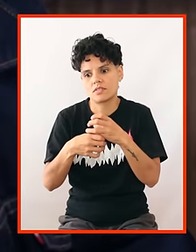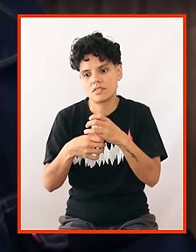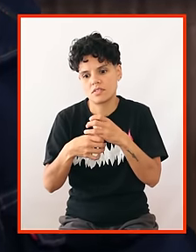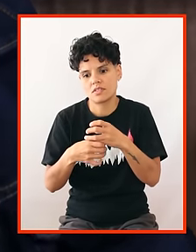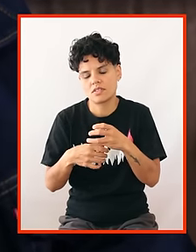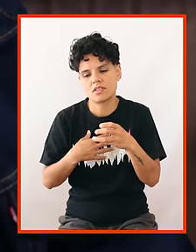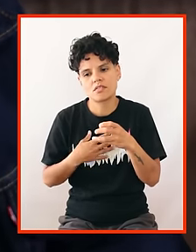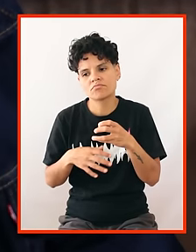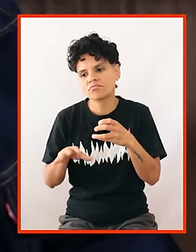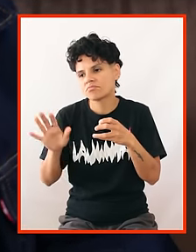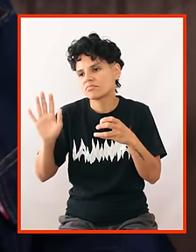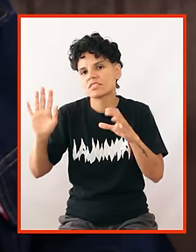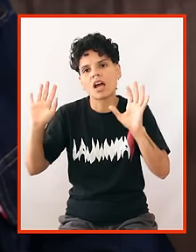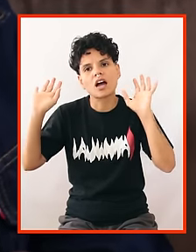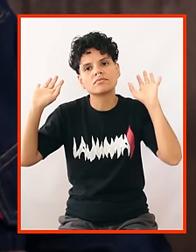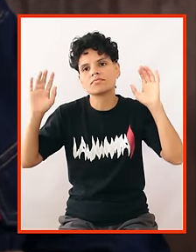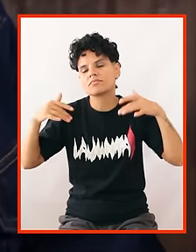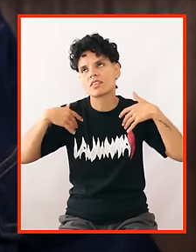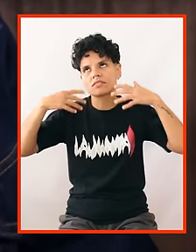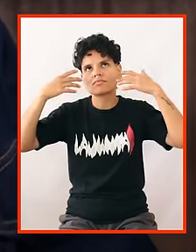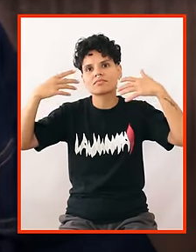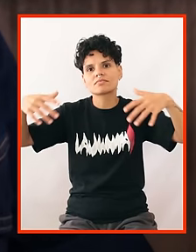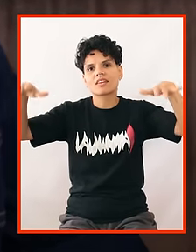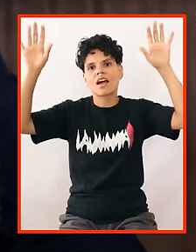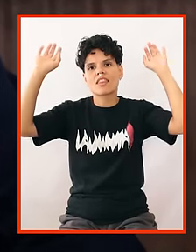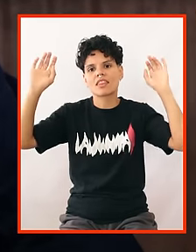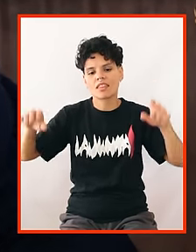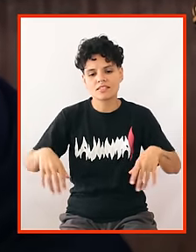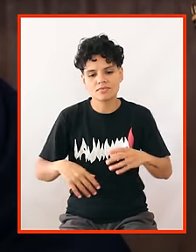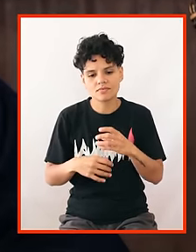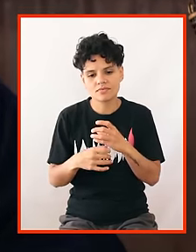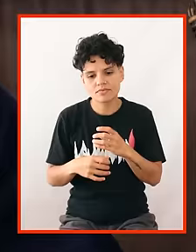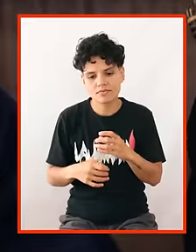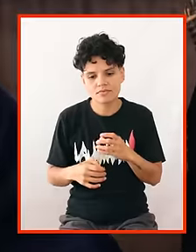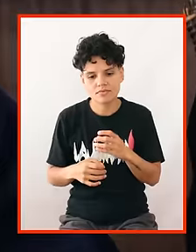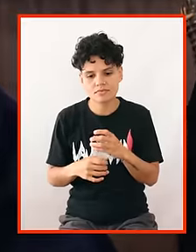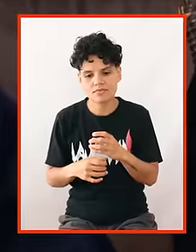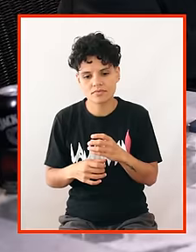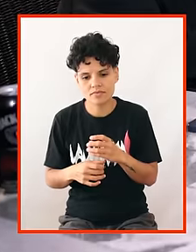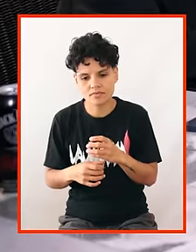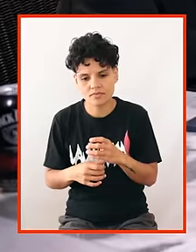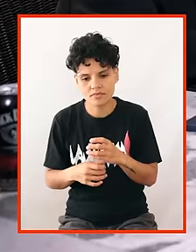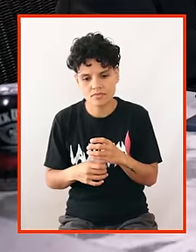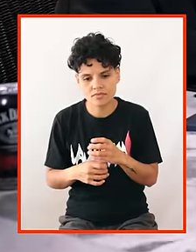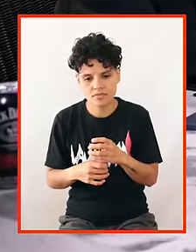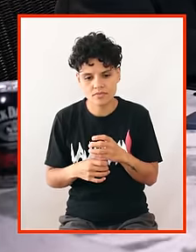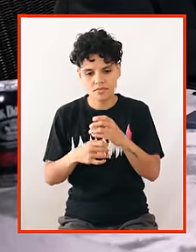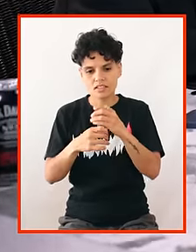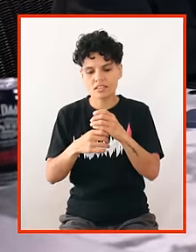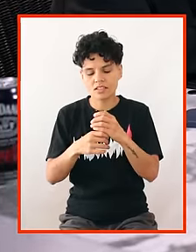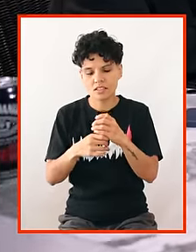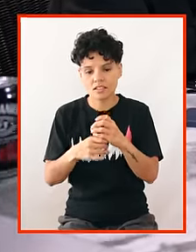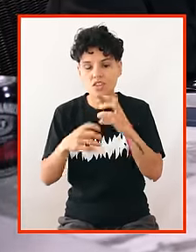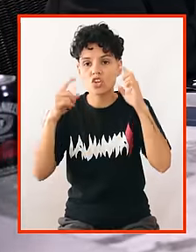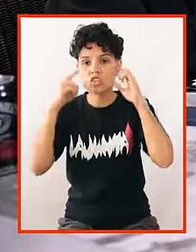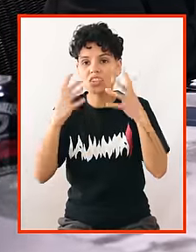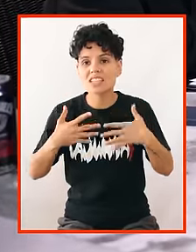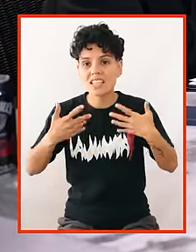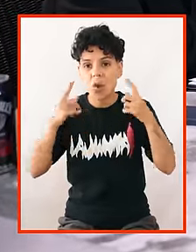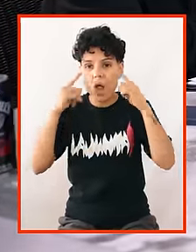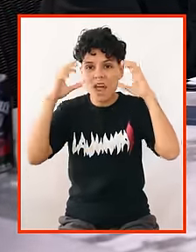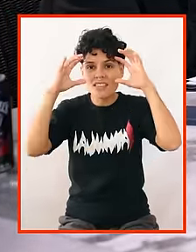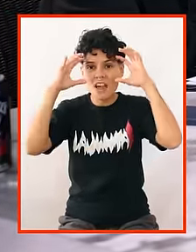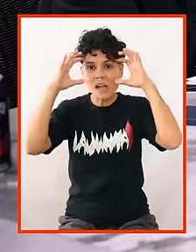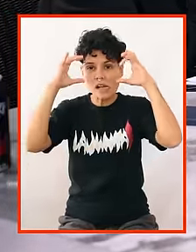cagué. O sea, en un momento sentí y dije, que de esto no va a sacar nadie. No, y como que cayó y la gente... Oh.